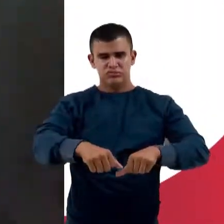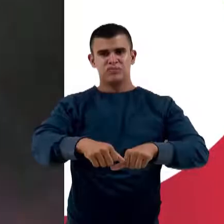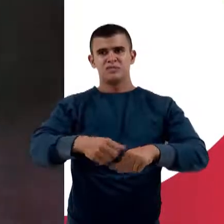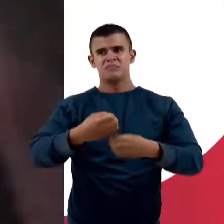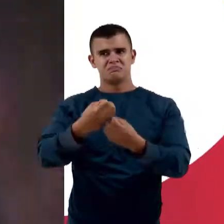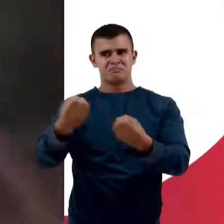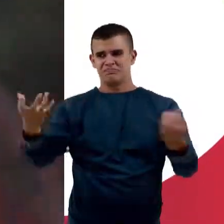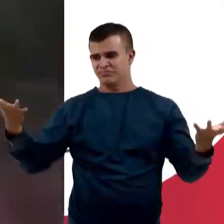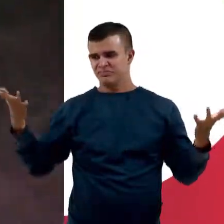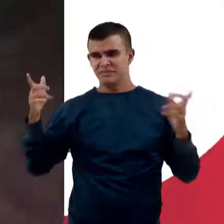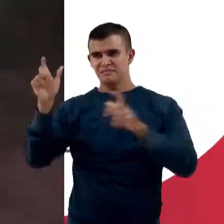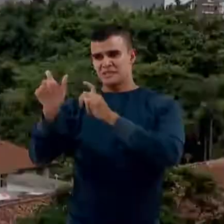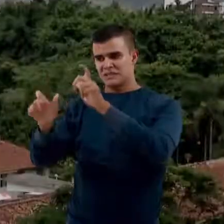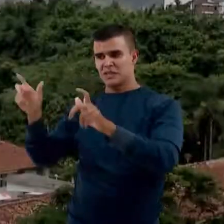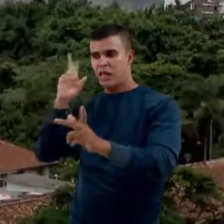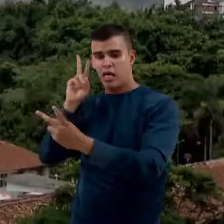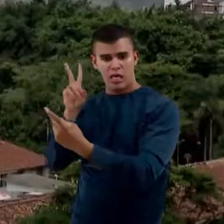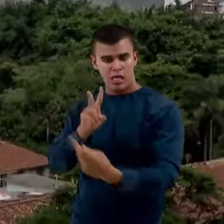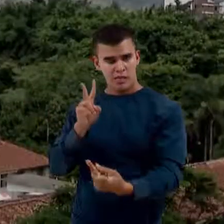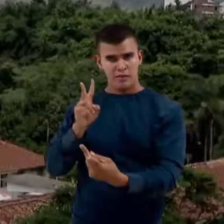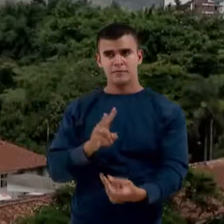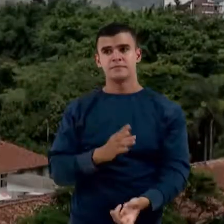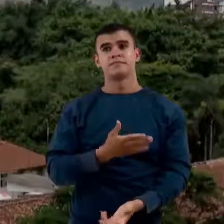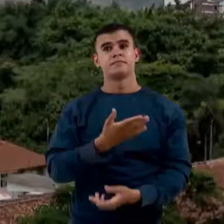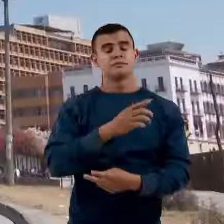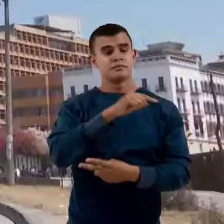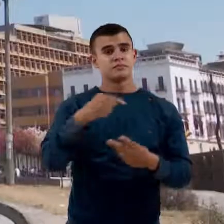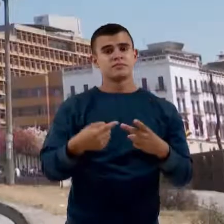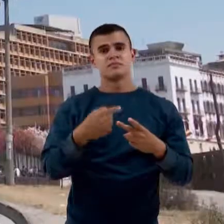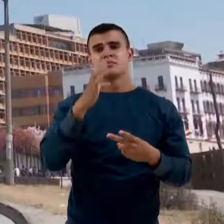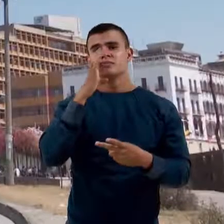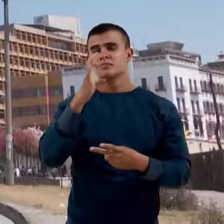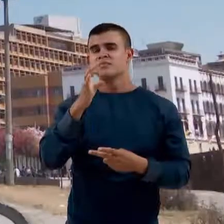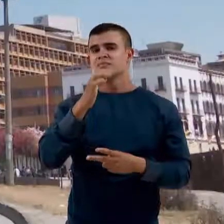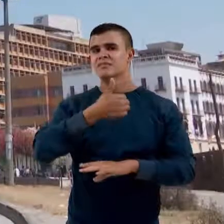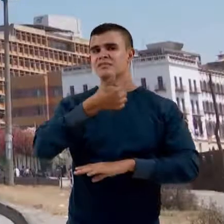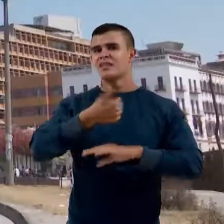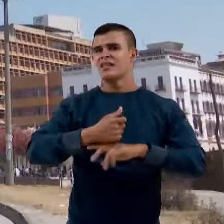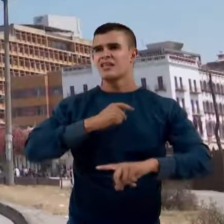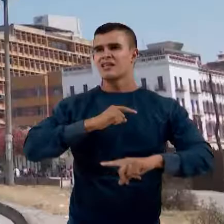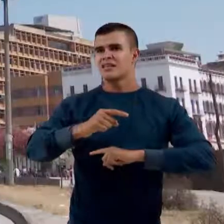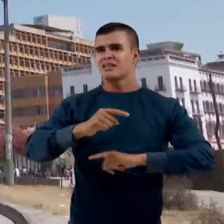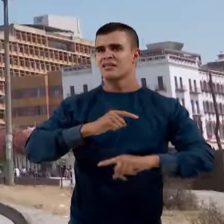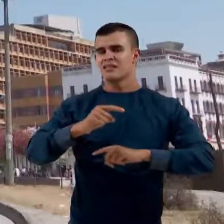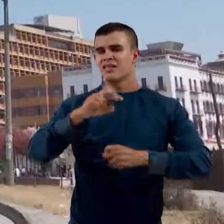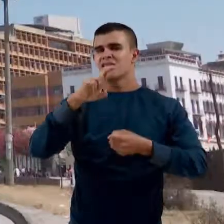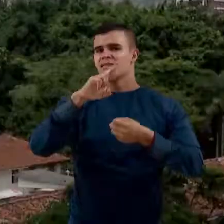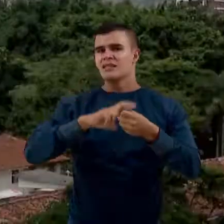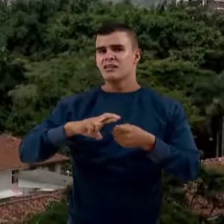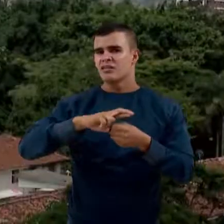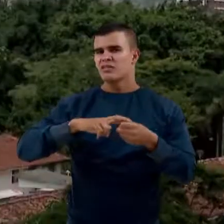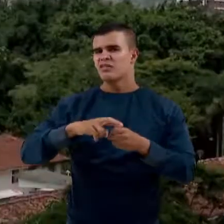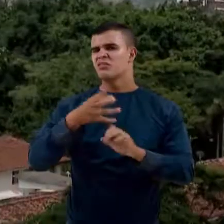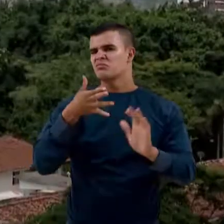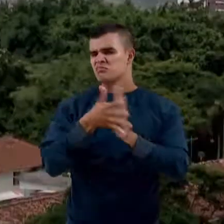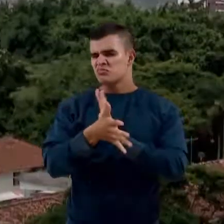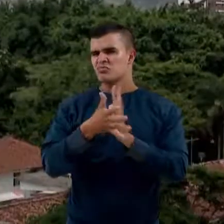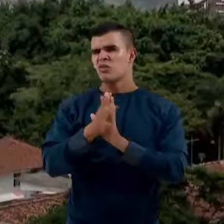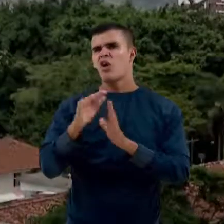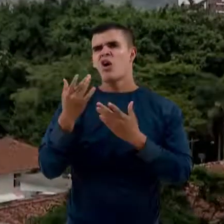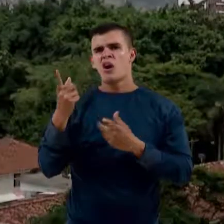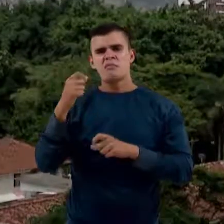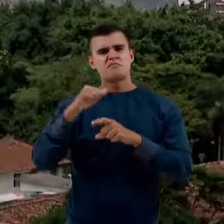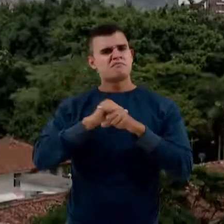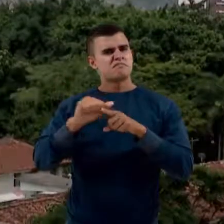este deporte significa para él. Hay personas que esperan el domingo para ir a su celebración de su religión. Para mí, el